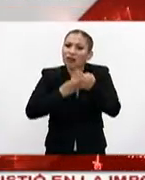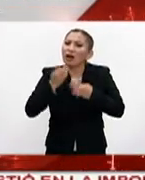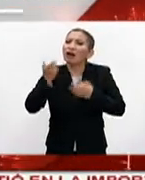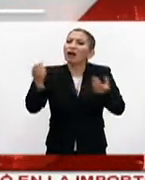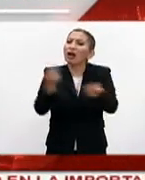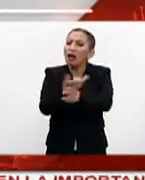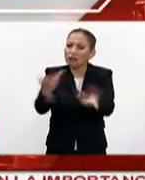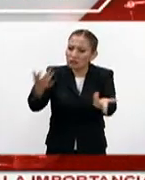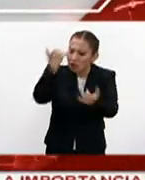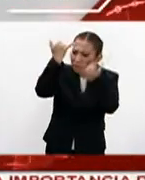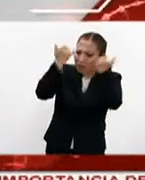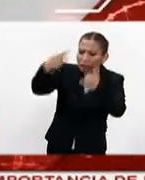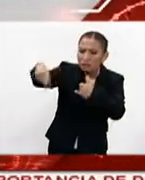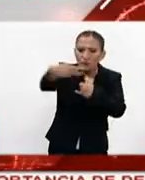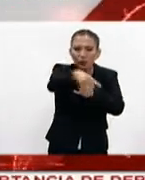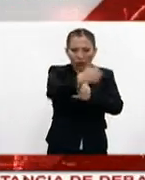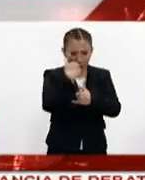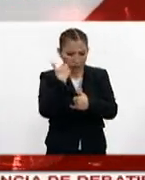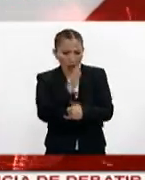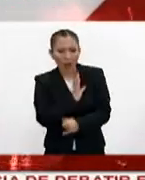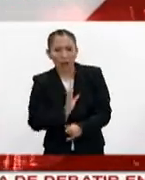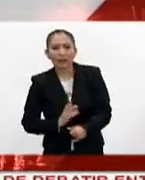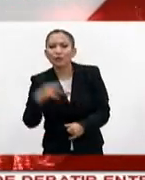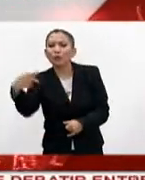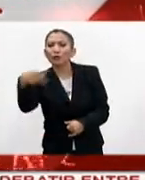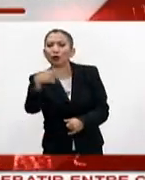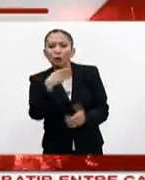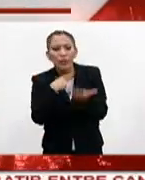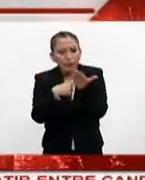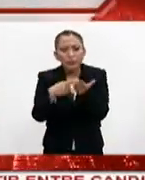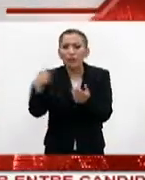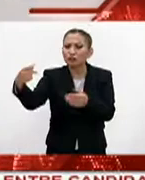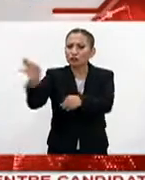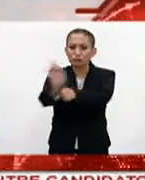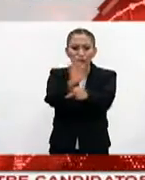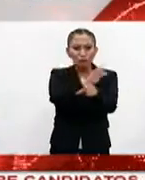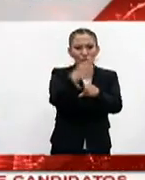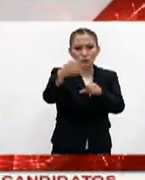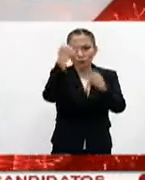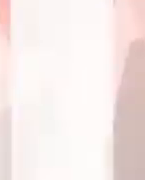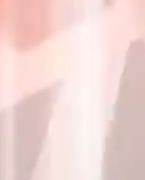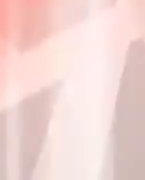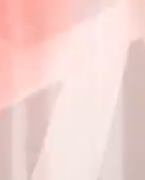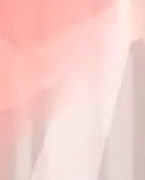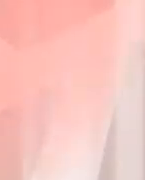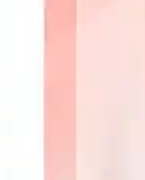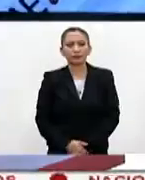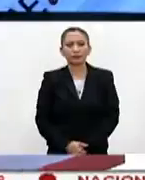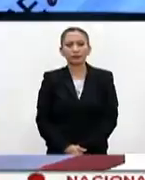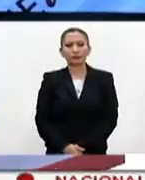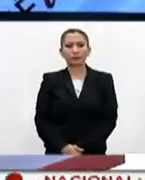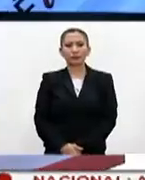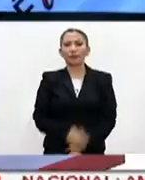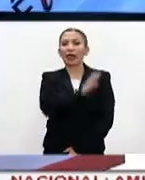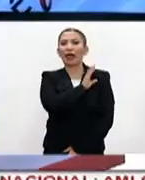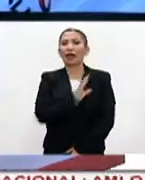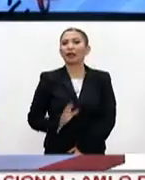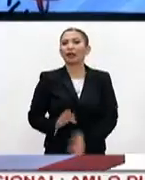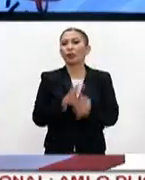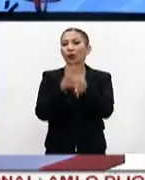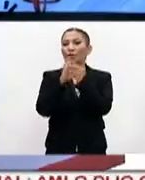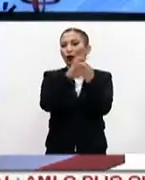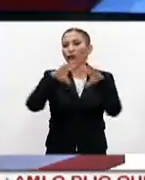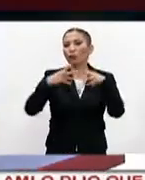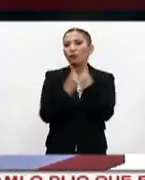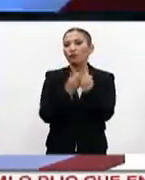tener la oportunidad de escuchar a quienes quieren ser candidatos, debatir y defender sus ideas y sus propuestas. El candidato de la